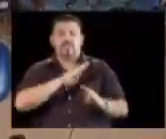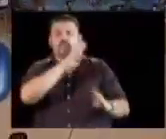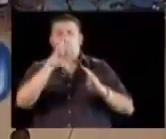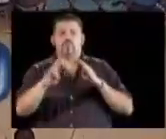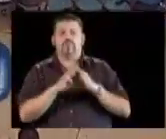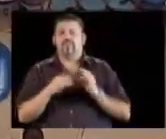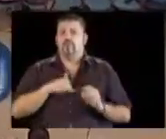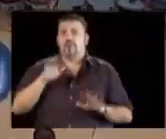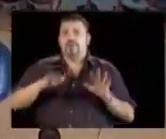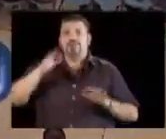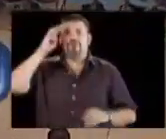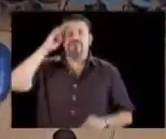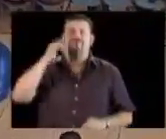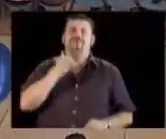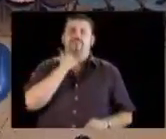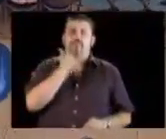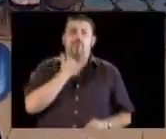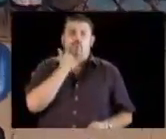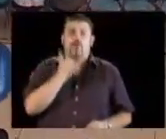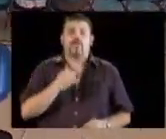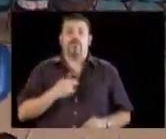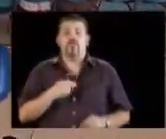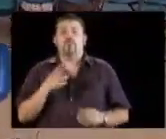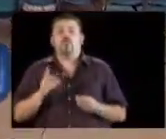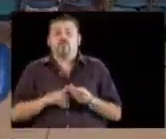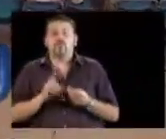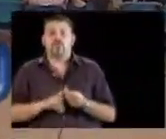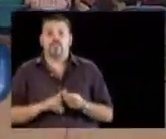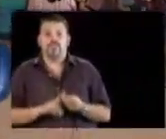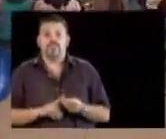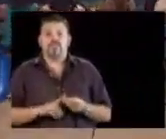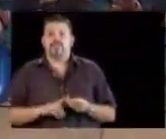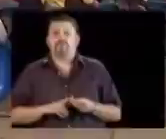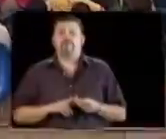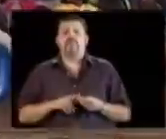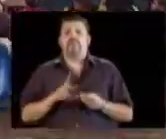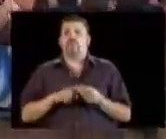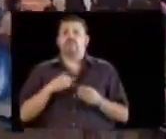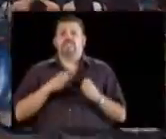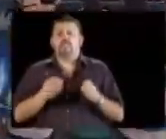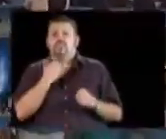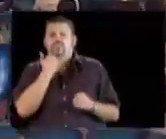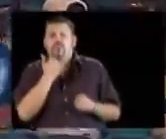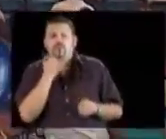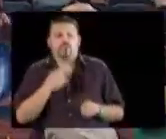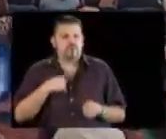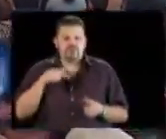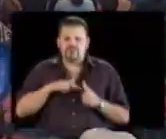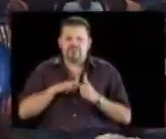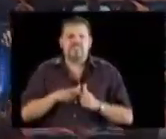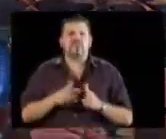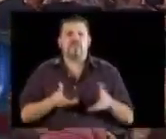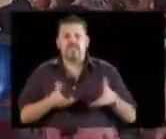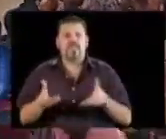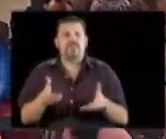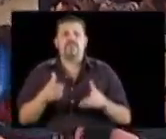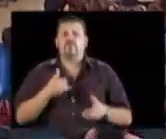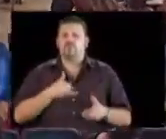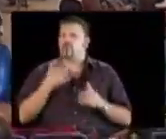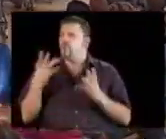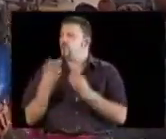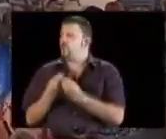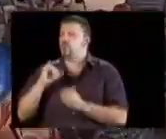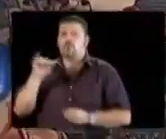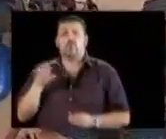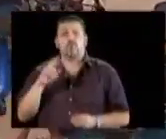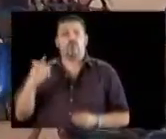Estaba equivocada en uno, pero no en el otro. Estaba equivocada en dónde, no en el qué. Sigo en este mismo camino, sigo al lado de Jorge,